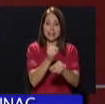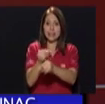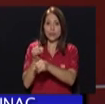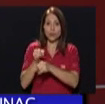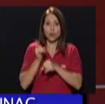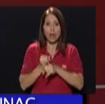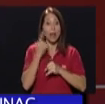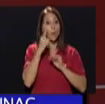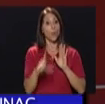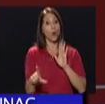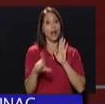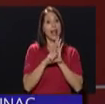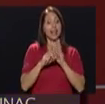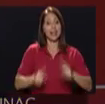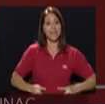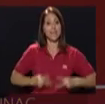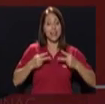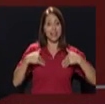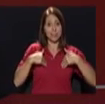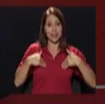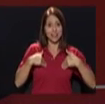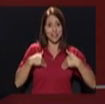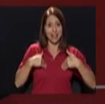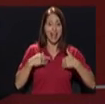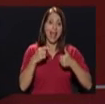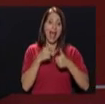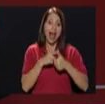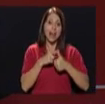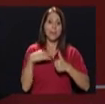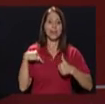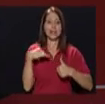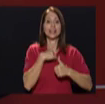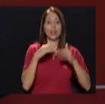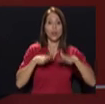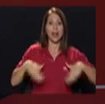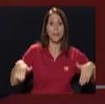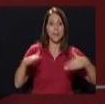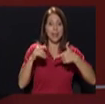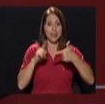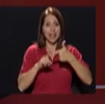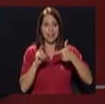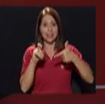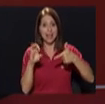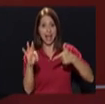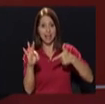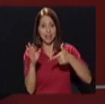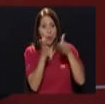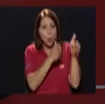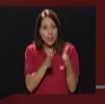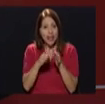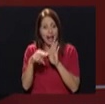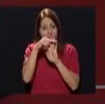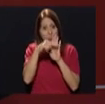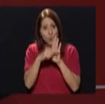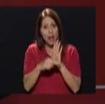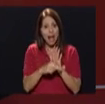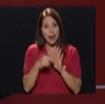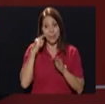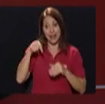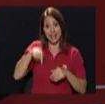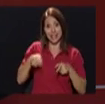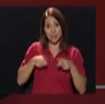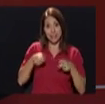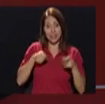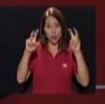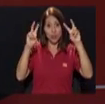vida silvestre nos compete al Ministerio del Ambiente y al SINAC ordenar, regular. Para esta administración precisamente